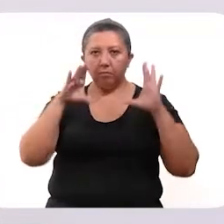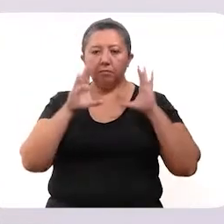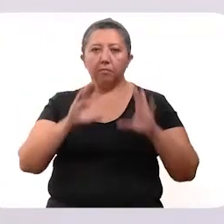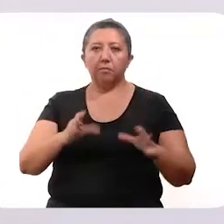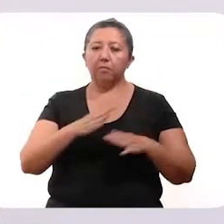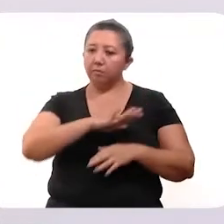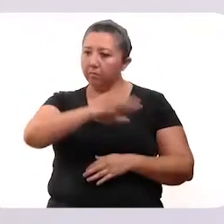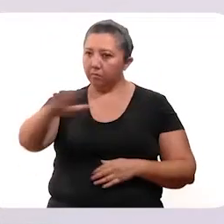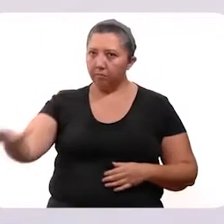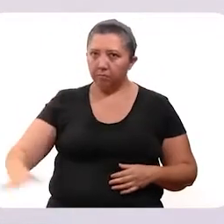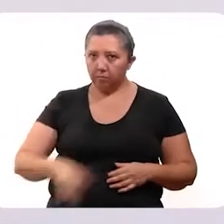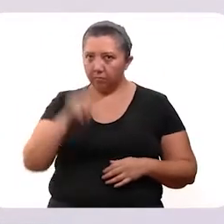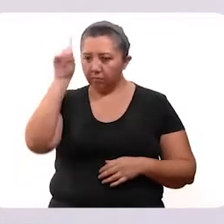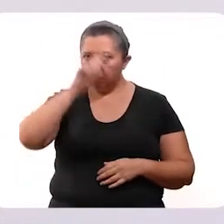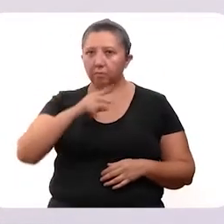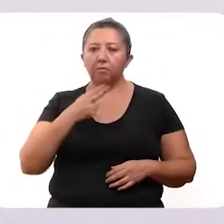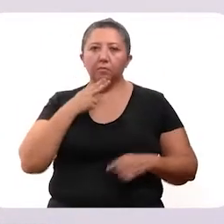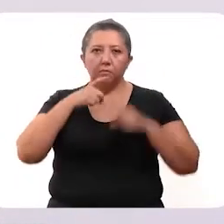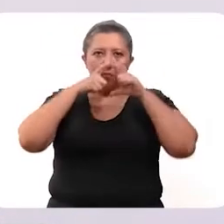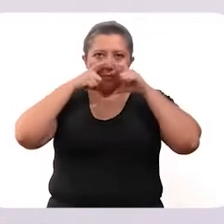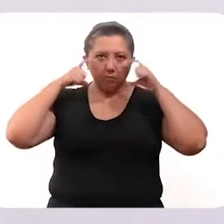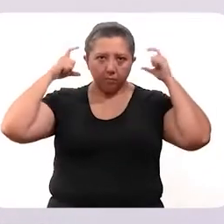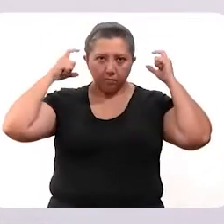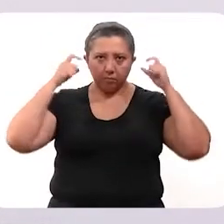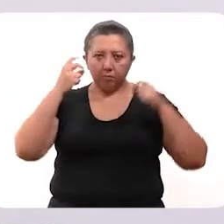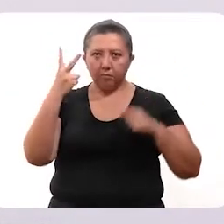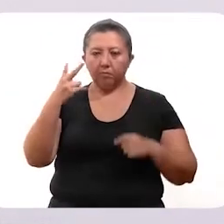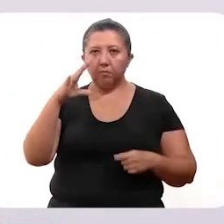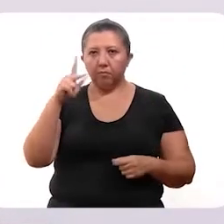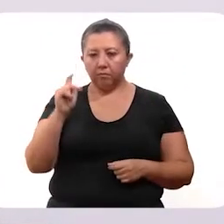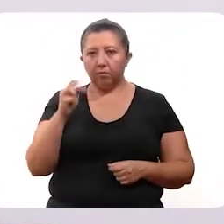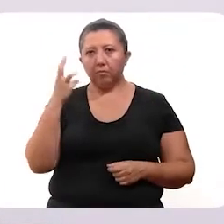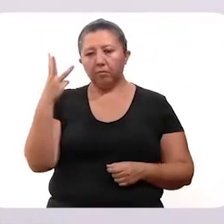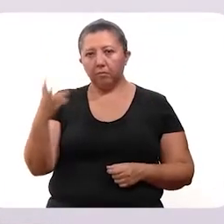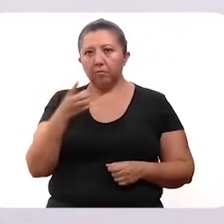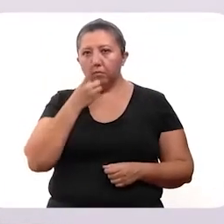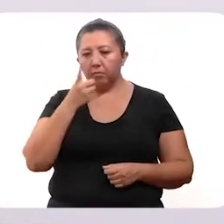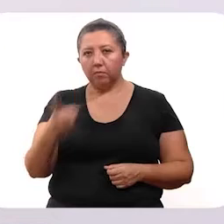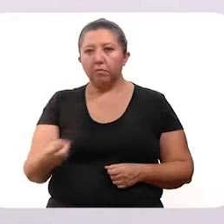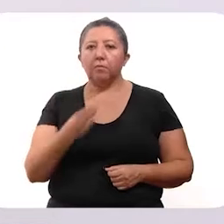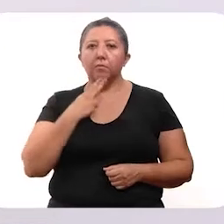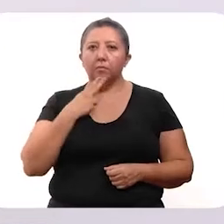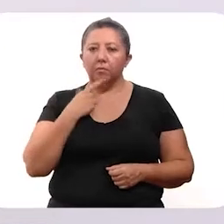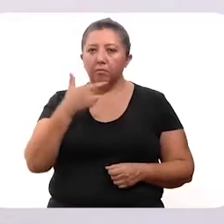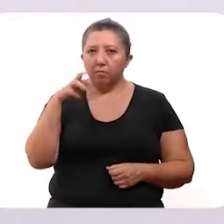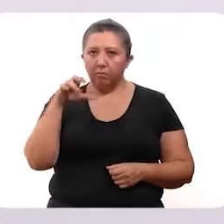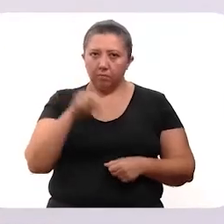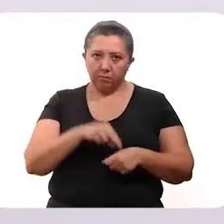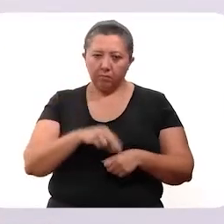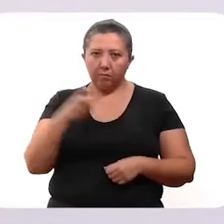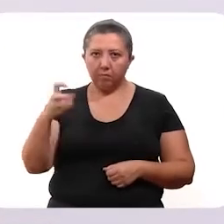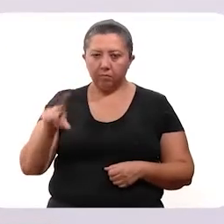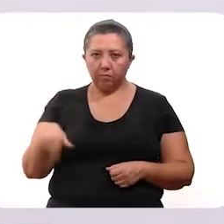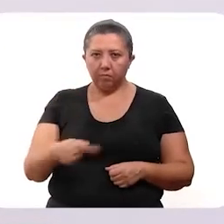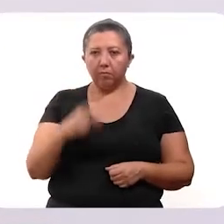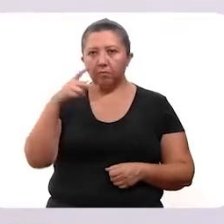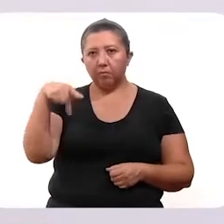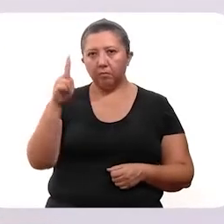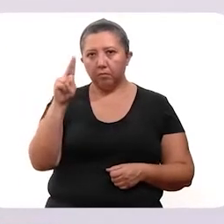protegernos entre todos se sugiere el uso de cubrebocas de 2 capas, tricapa o de uso grado médico como es